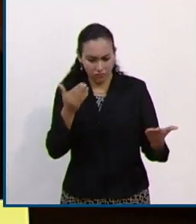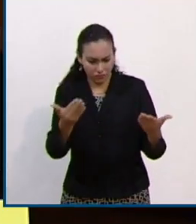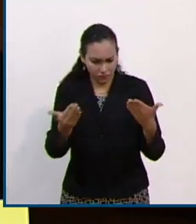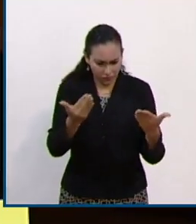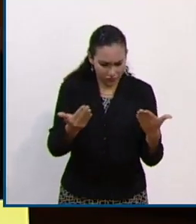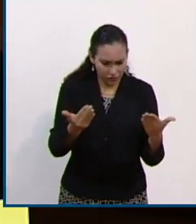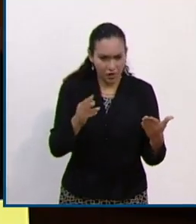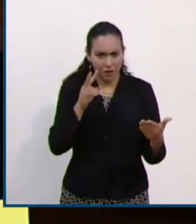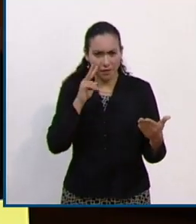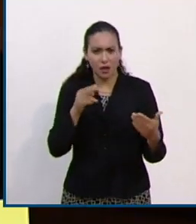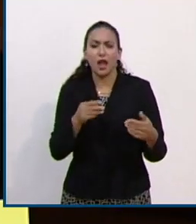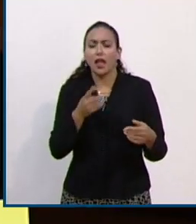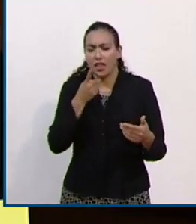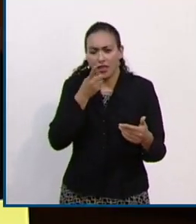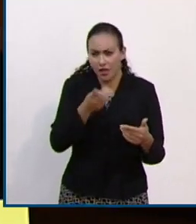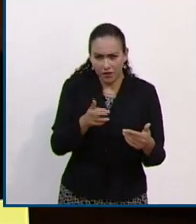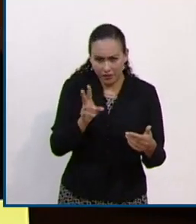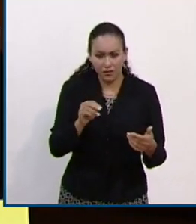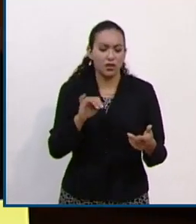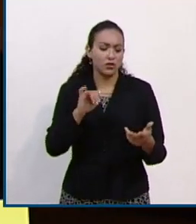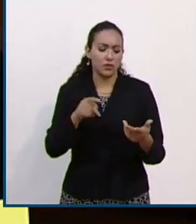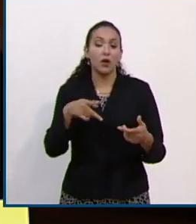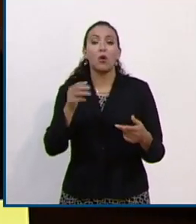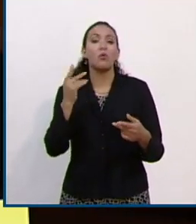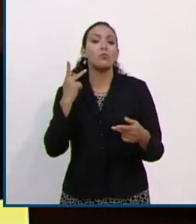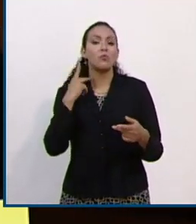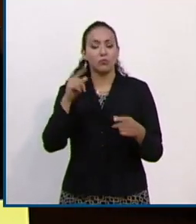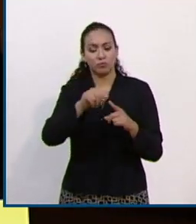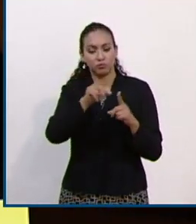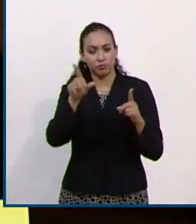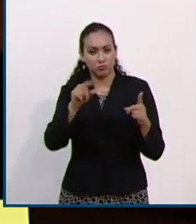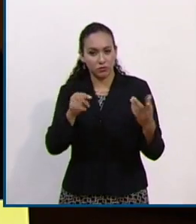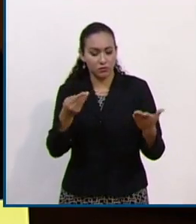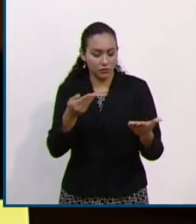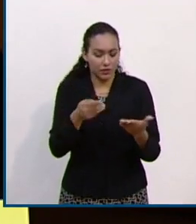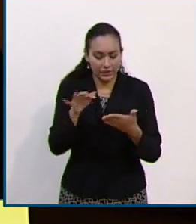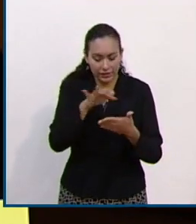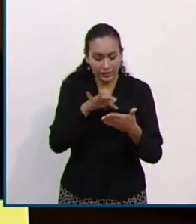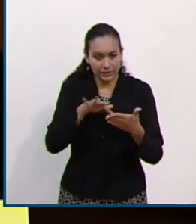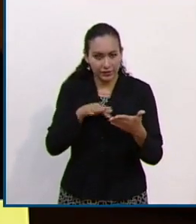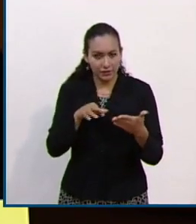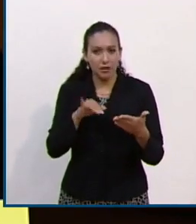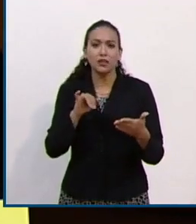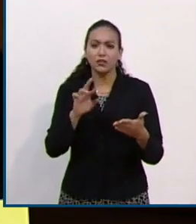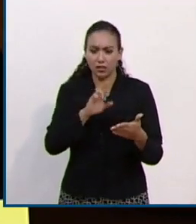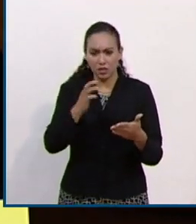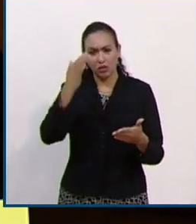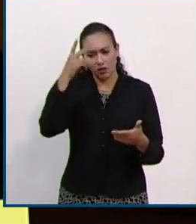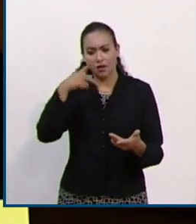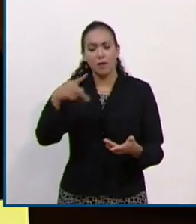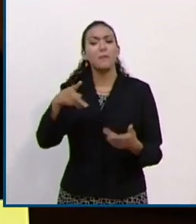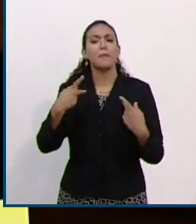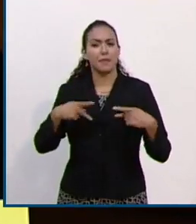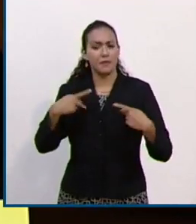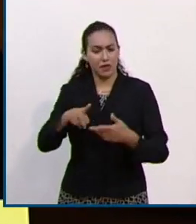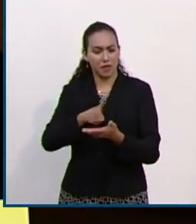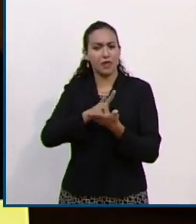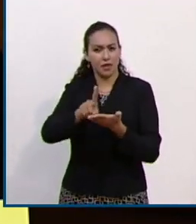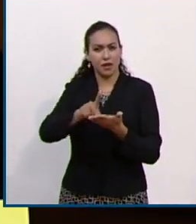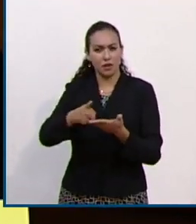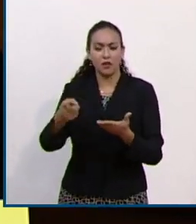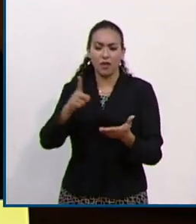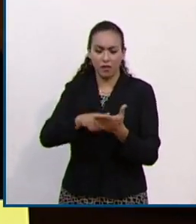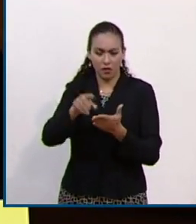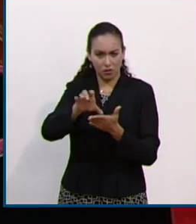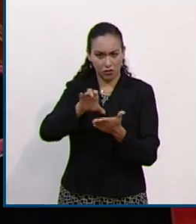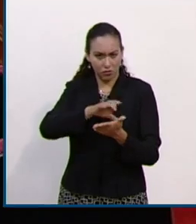acción, omisión o programa en la materia de política nacional, sino que se limita al reconocimiento de un derecho en esa